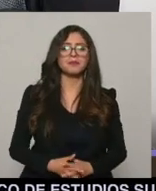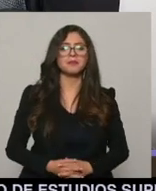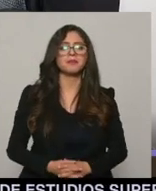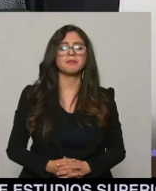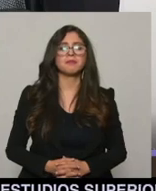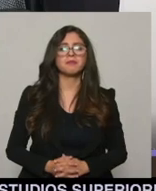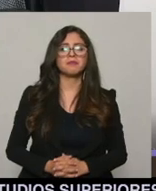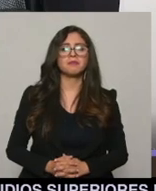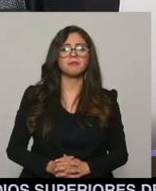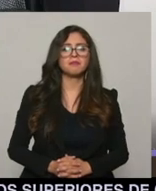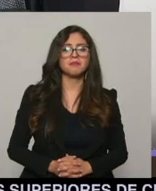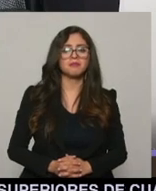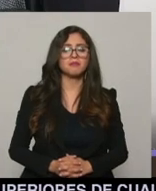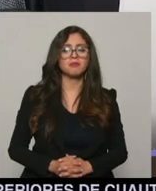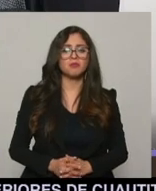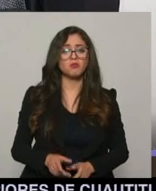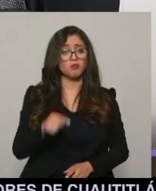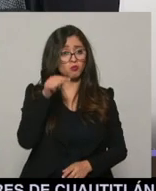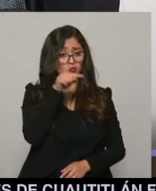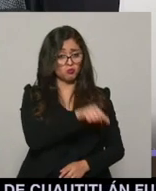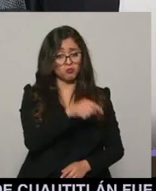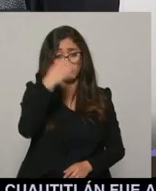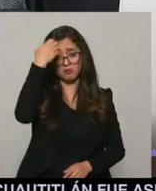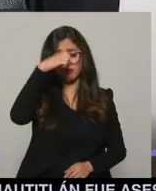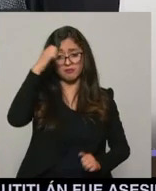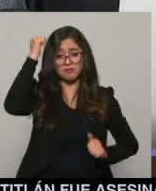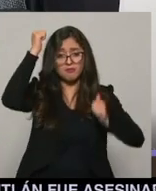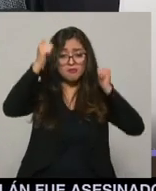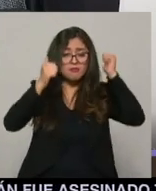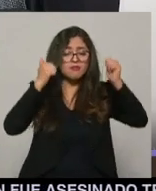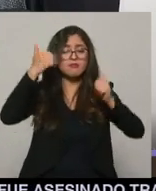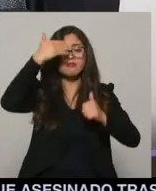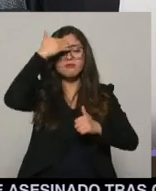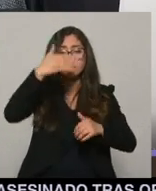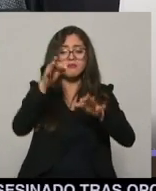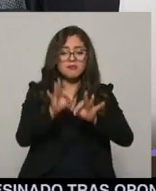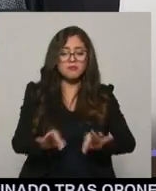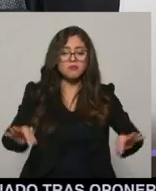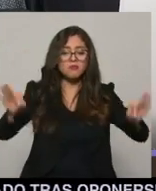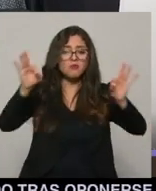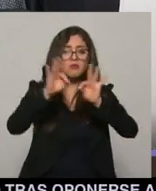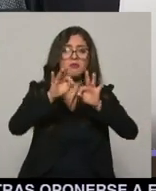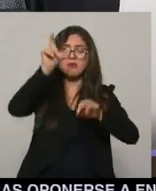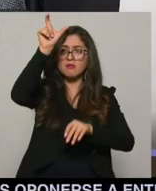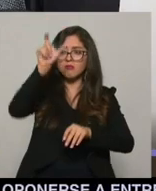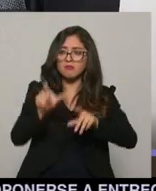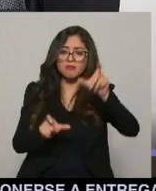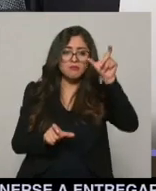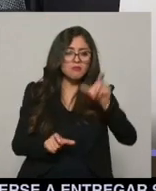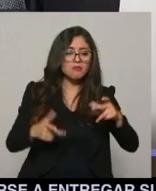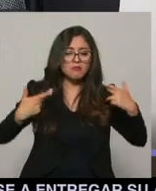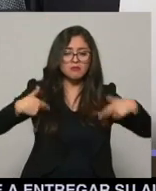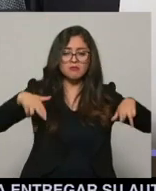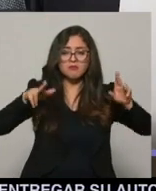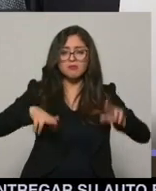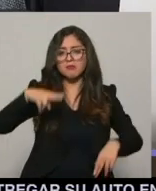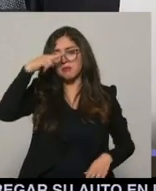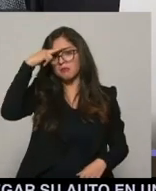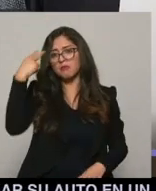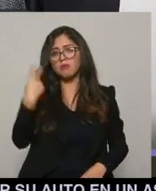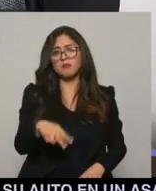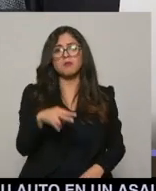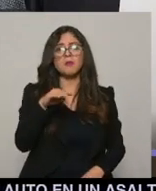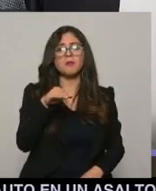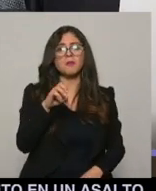De algún modo, tú que eres la arqueóloga y que sabes cuál es la importancia histórica de cada monumento, ¿crees que las pintas alteren